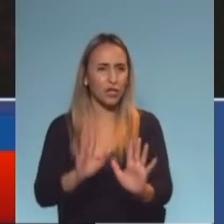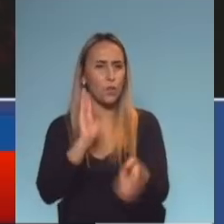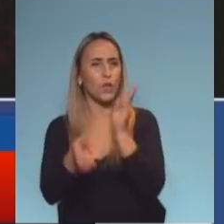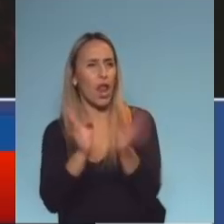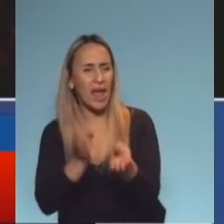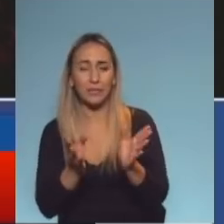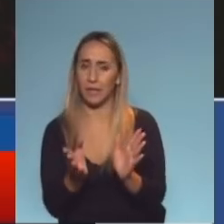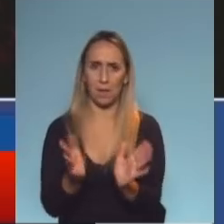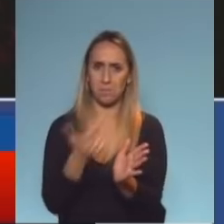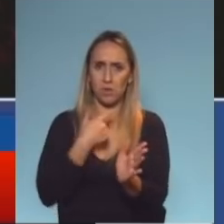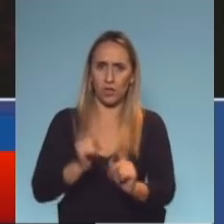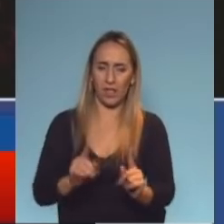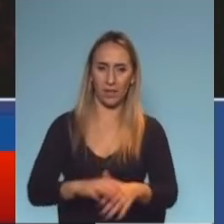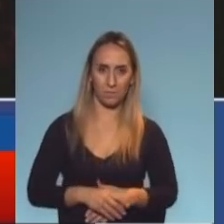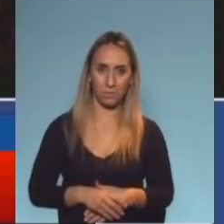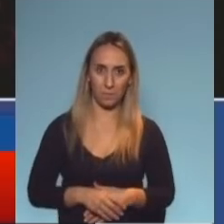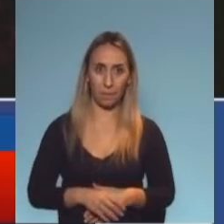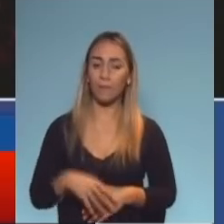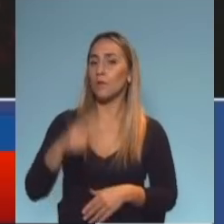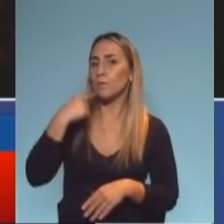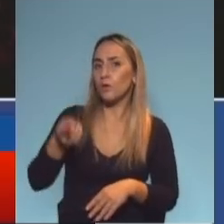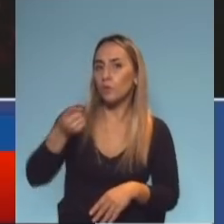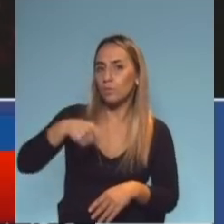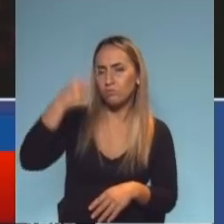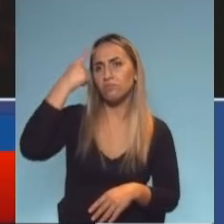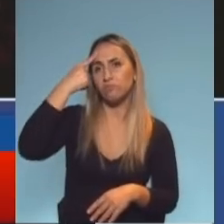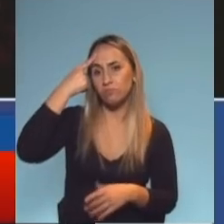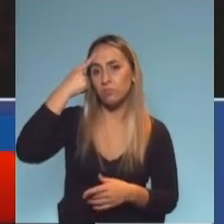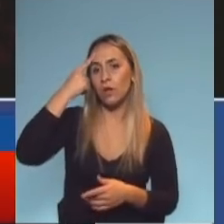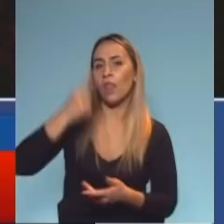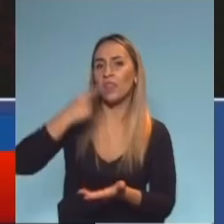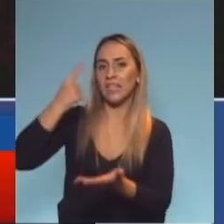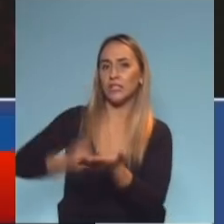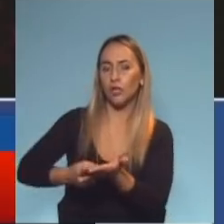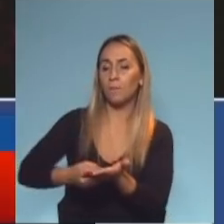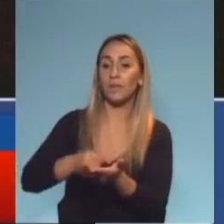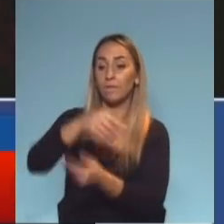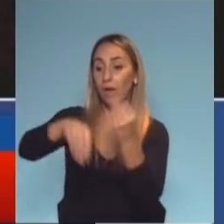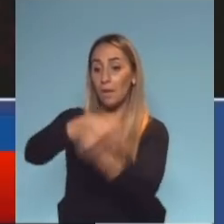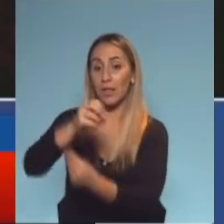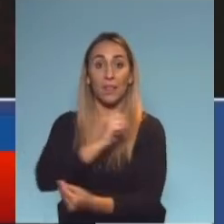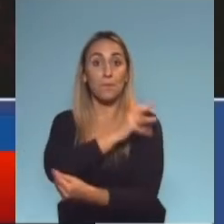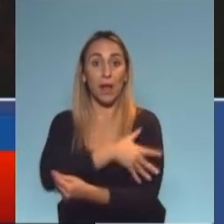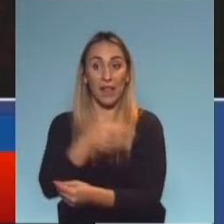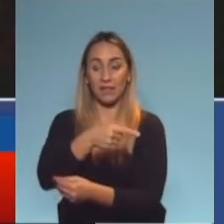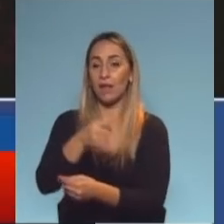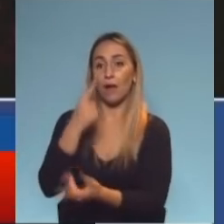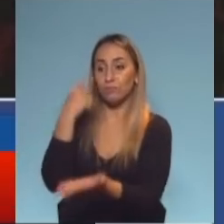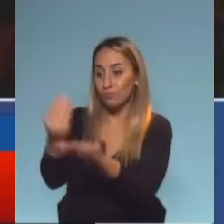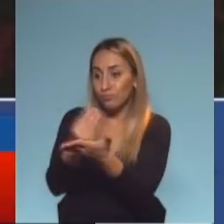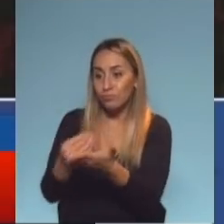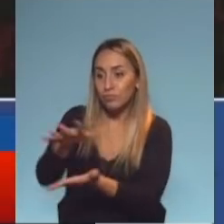¿Y tienen pensado frenar las políticas también de desalojos a familias palestinas en territorio, por ejemplo, en Jerusalén?